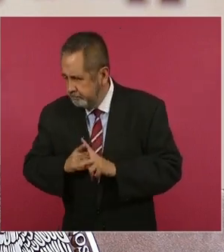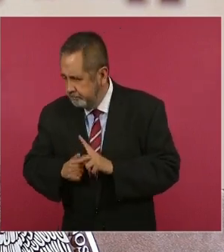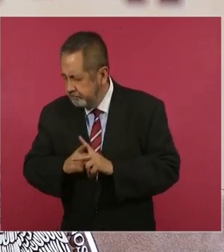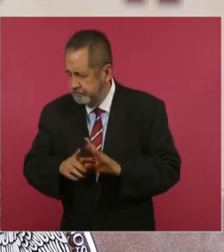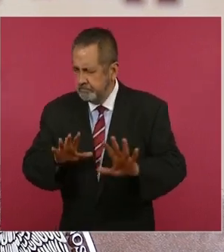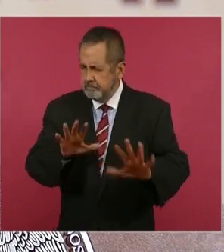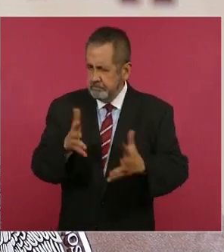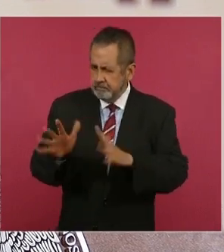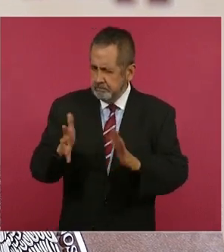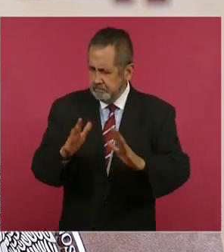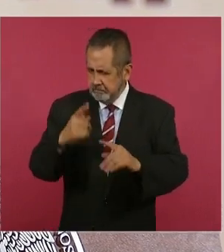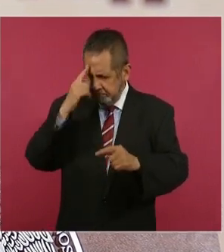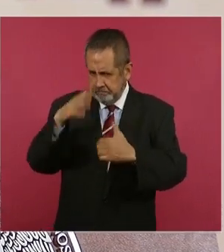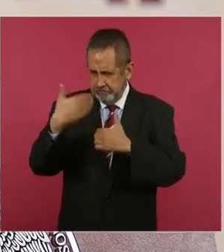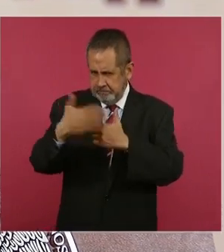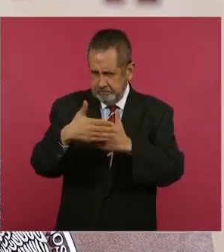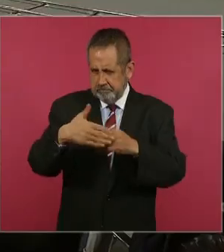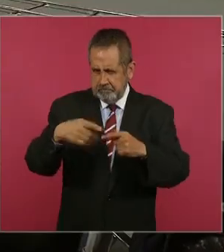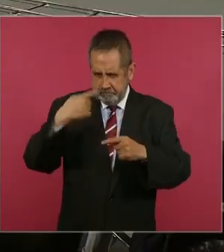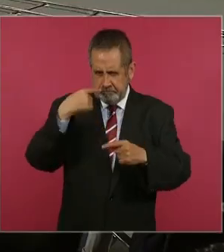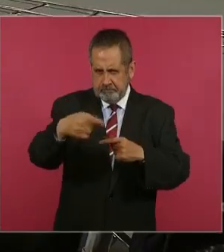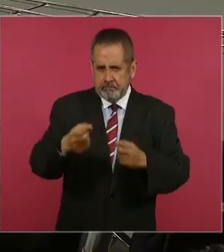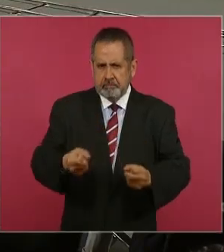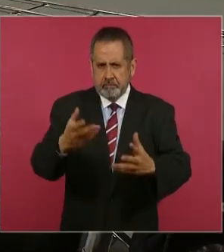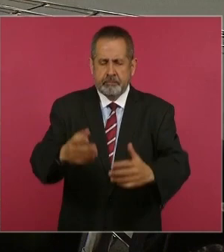estimación de lo siguiente